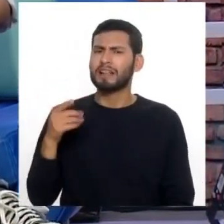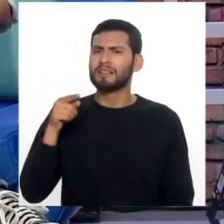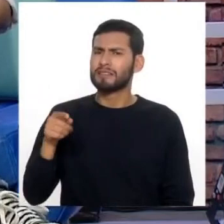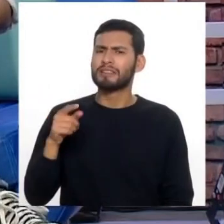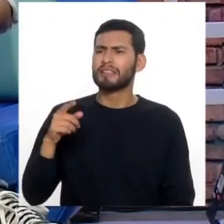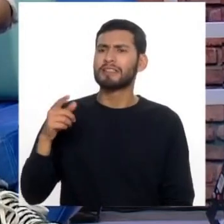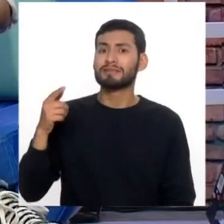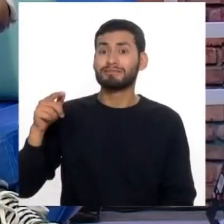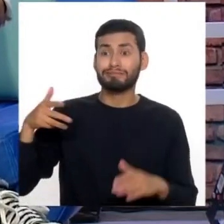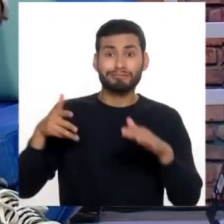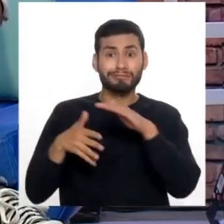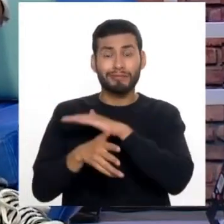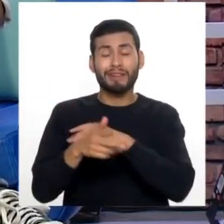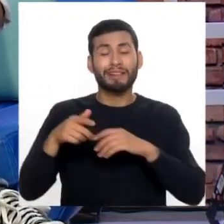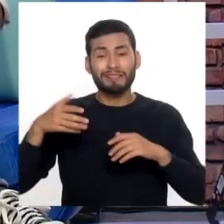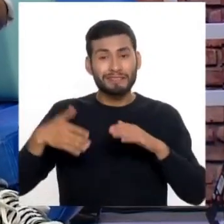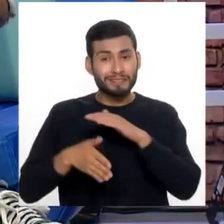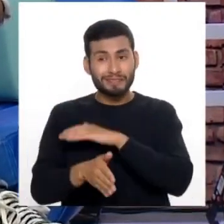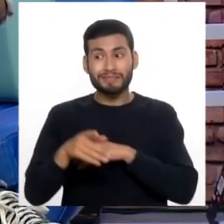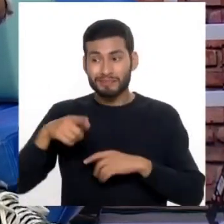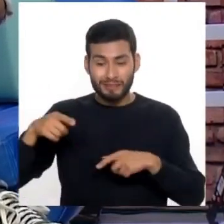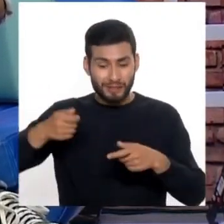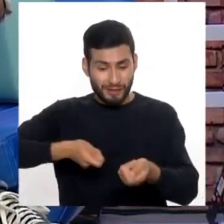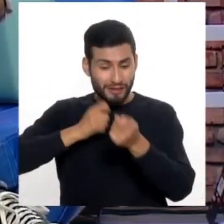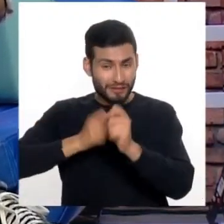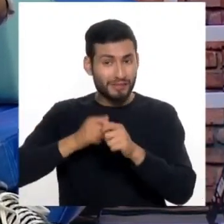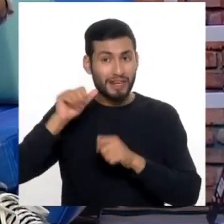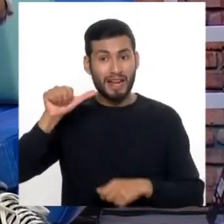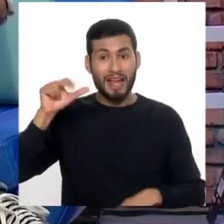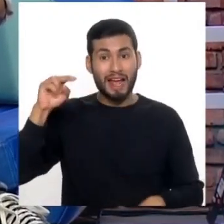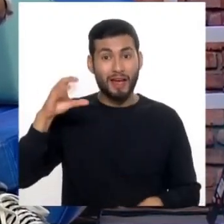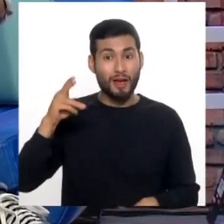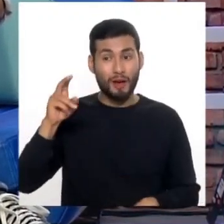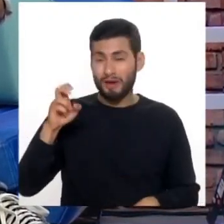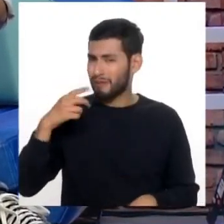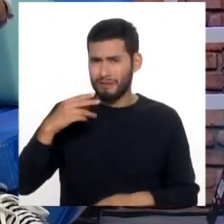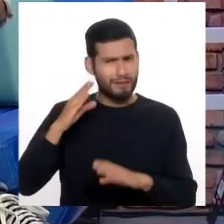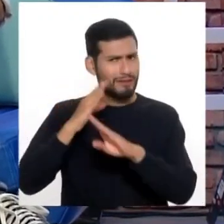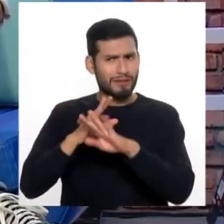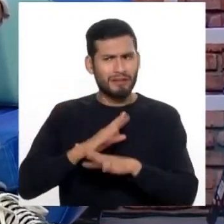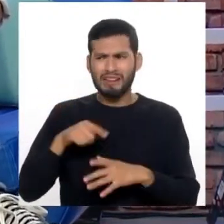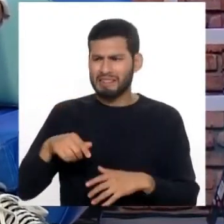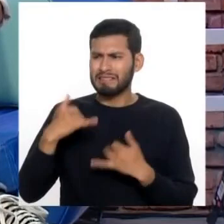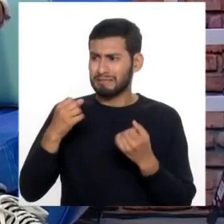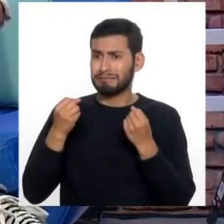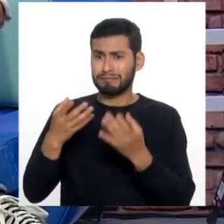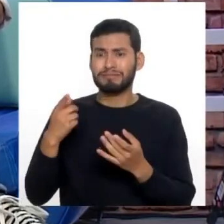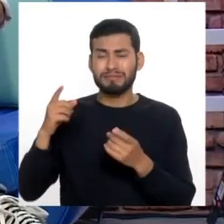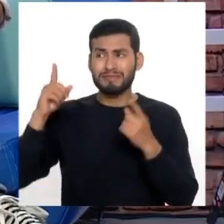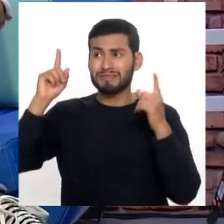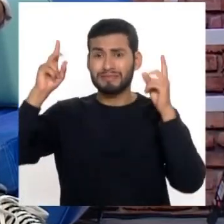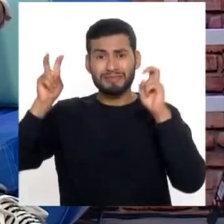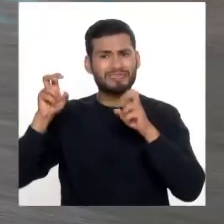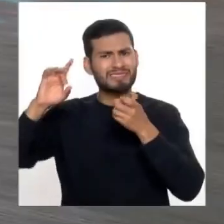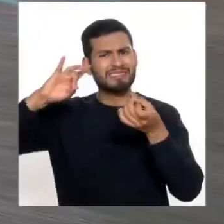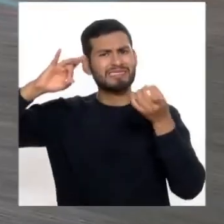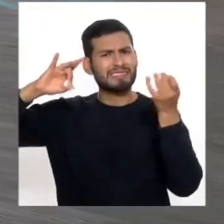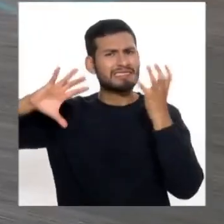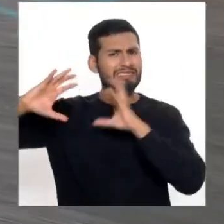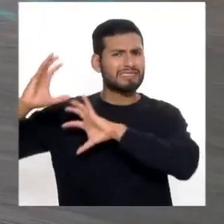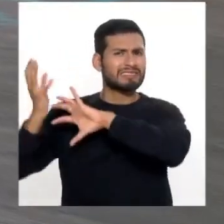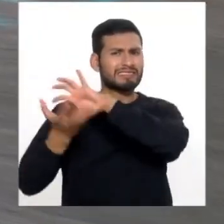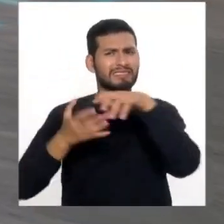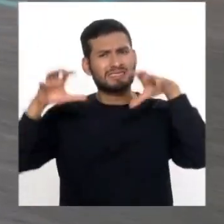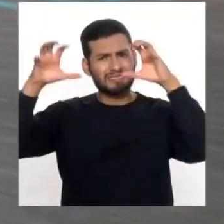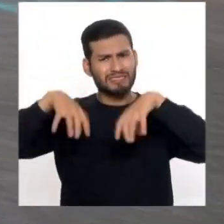la temporada de anchoveta y el impacto económico y la precaución ante el niño. Bueno, y para hablar sobre el tema estamos con Juan Carlos Sueiro,